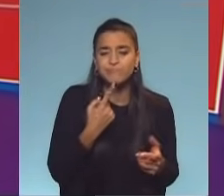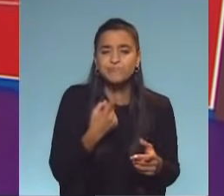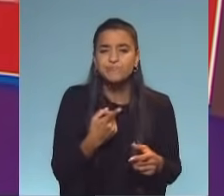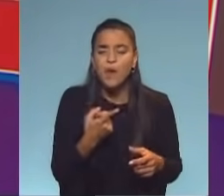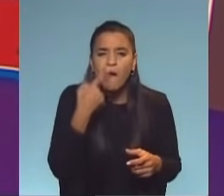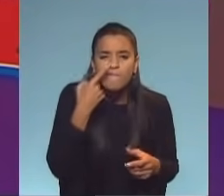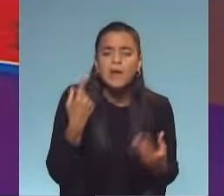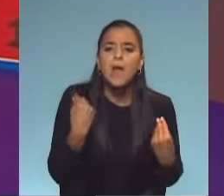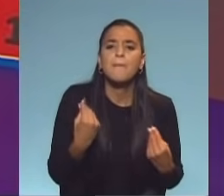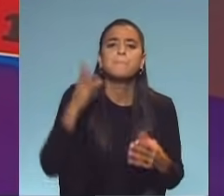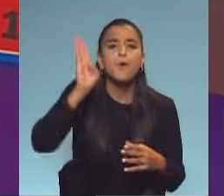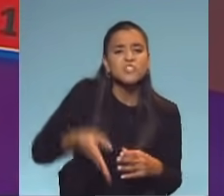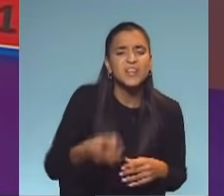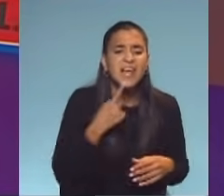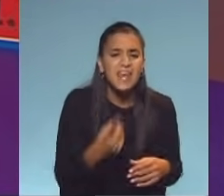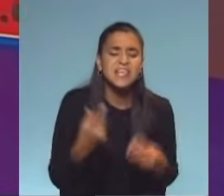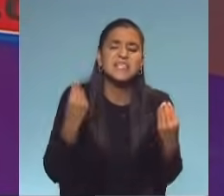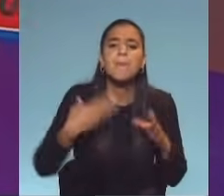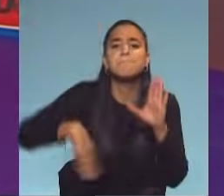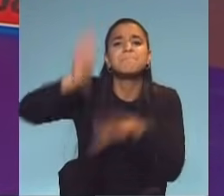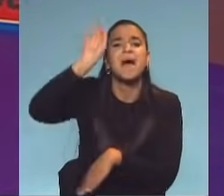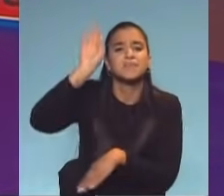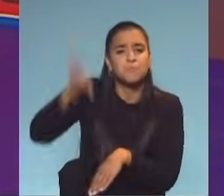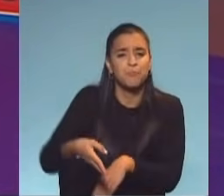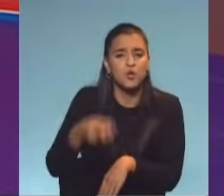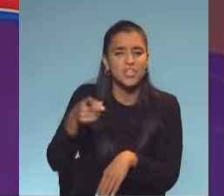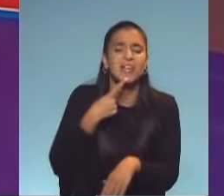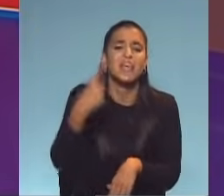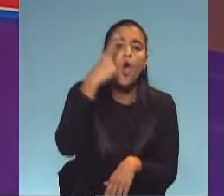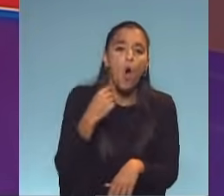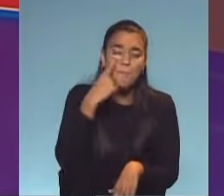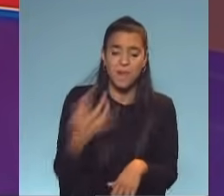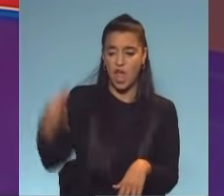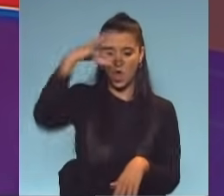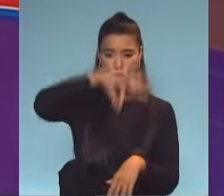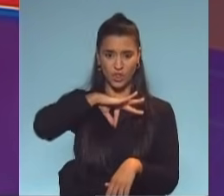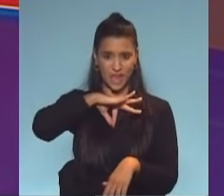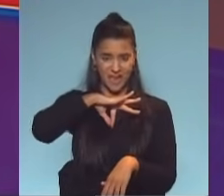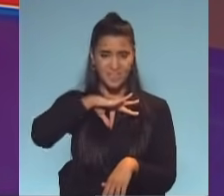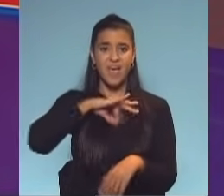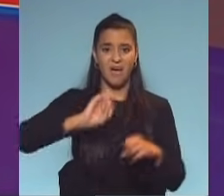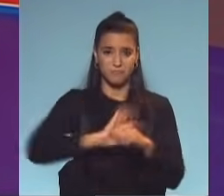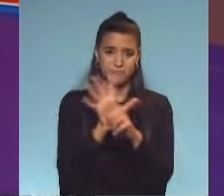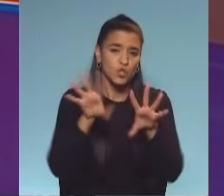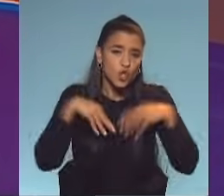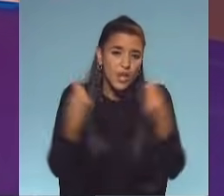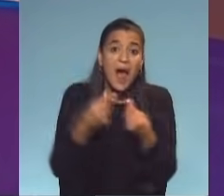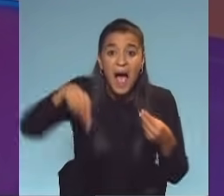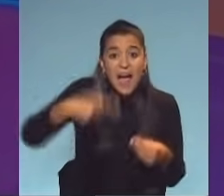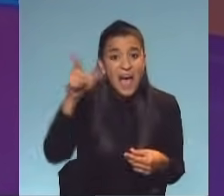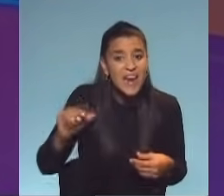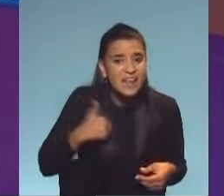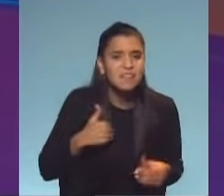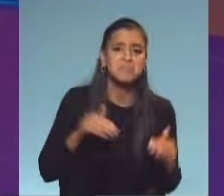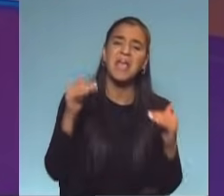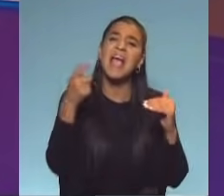el porcentaje marca que hay mayor cantidad de hombres que se contagian de la enfermedad en el total. En Argentina casi hay